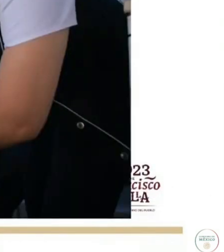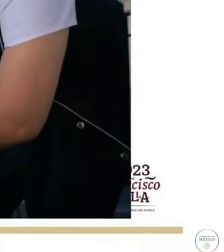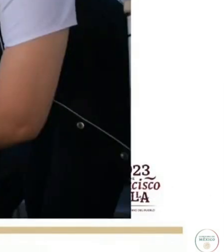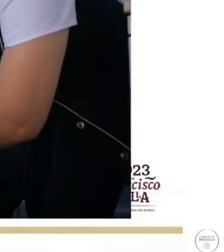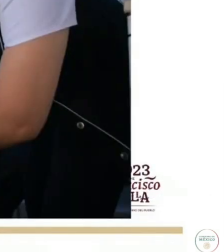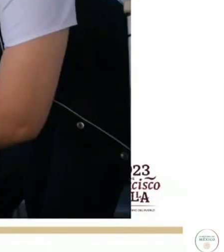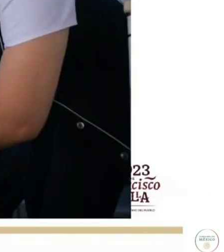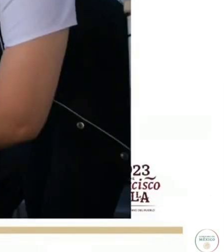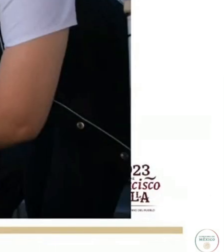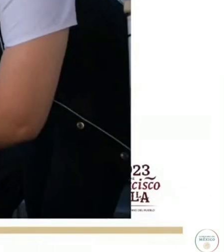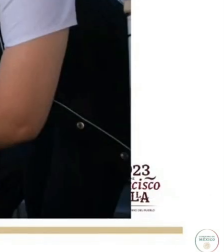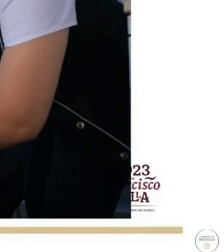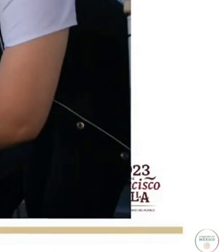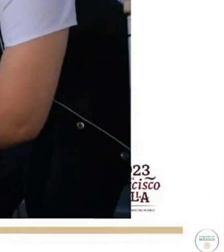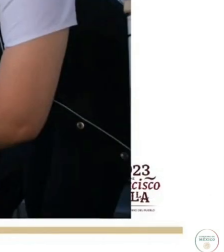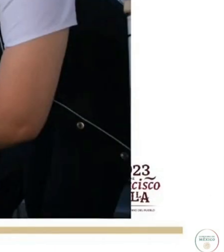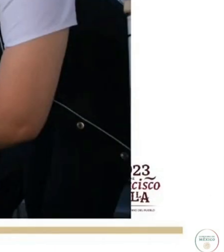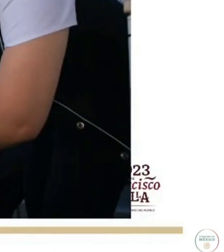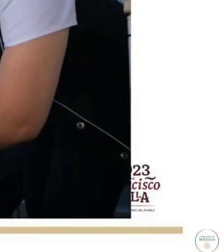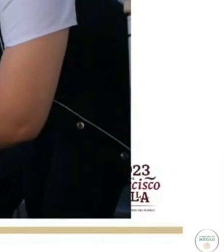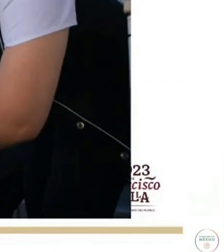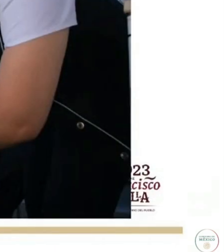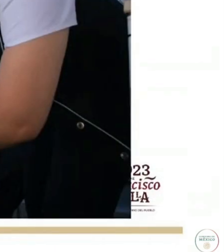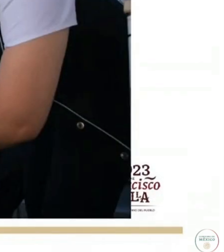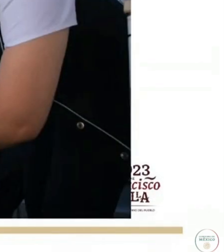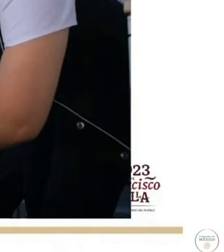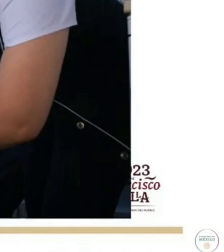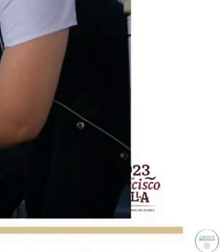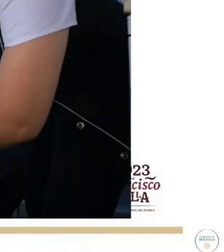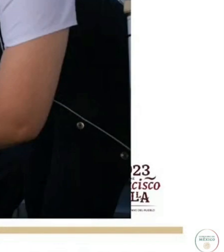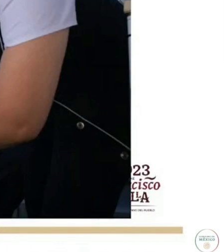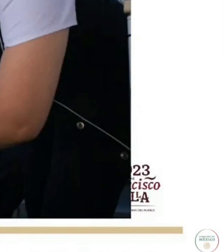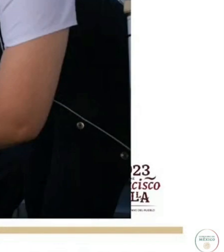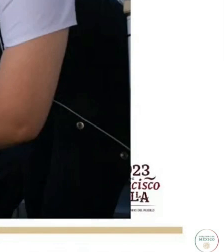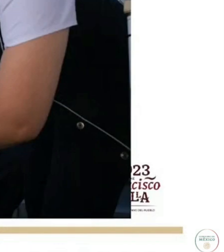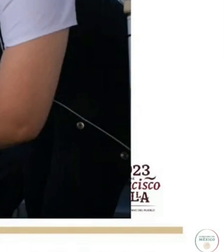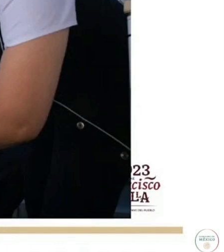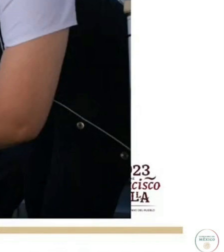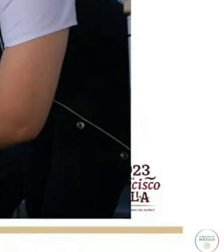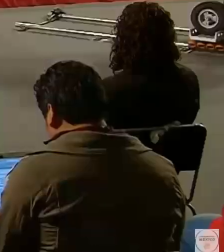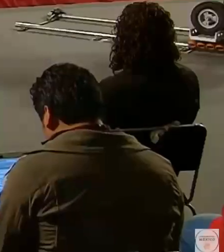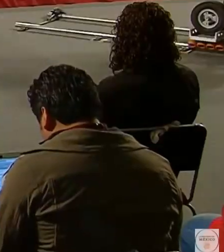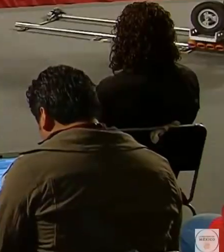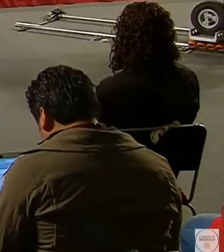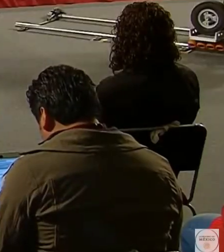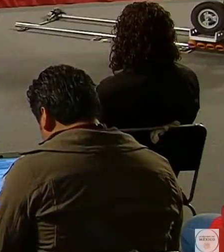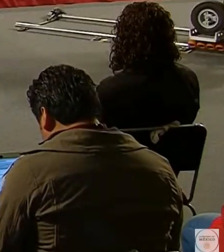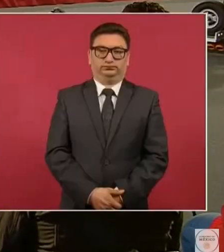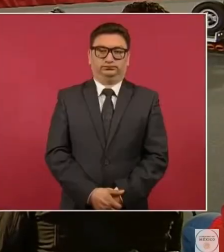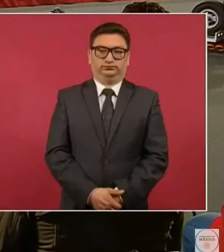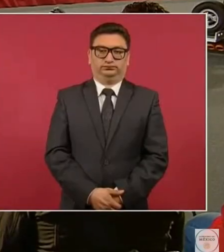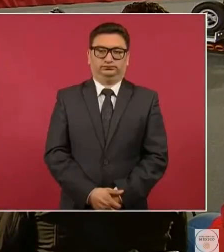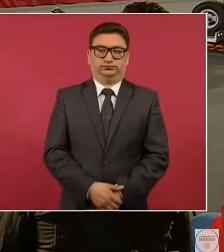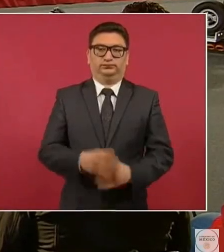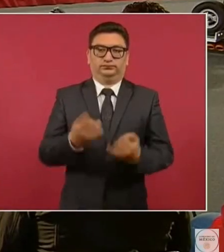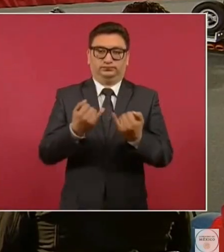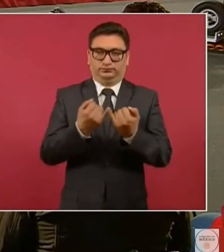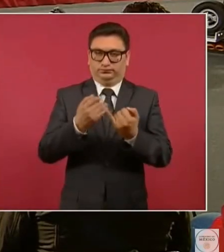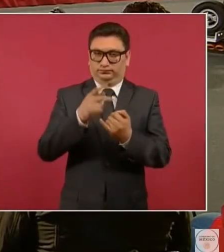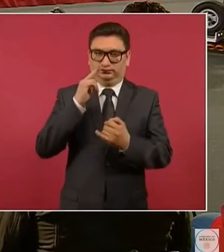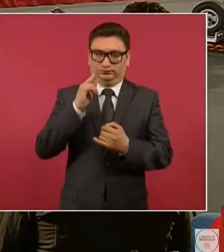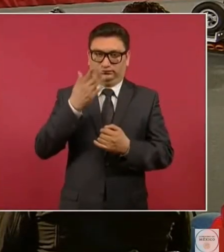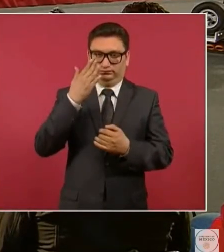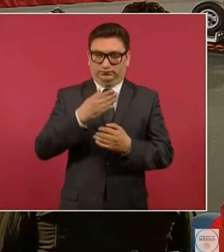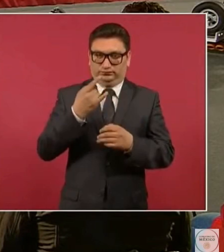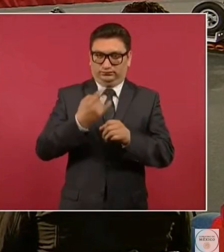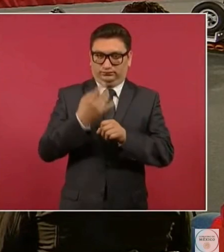Sandra el estar muy activa en esta lucha contra el fraude académico y el fraude profesional en el